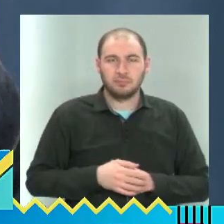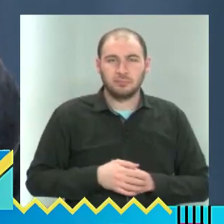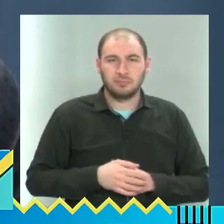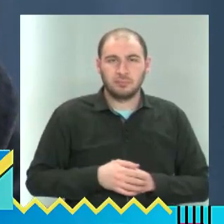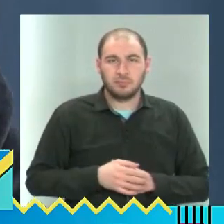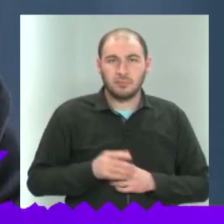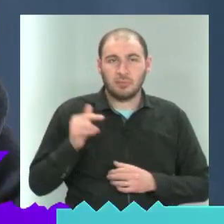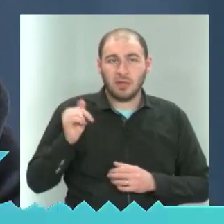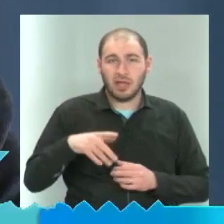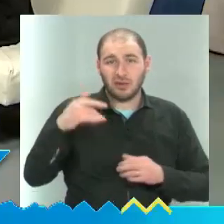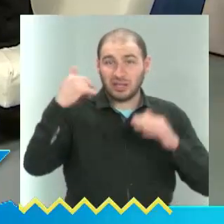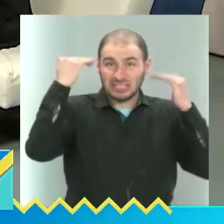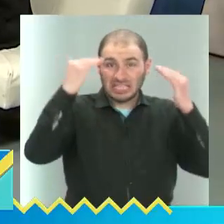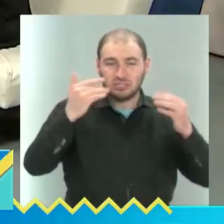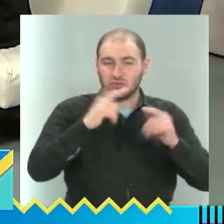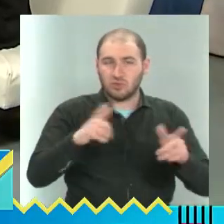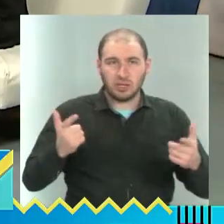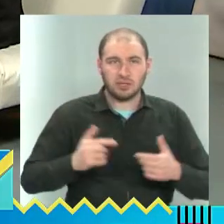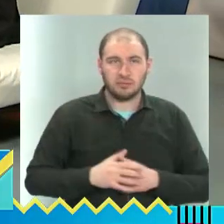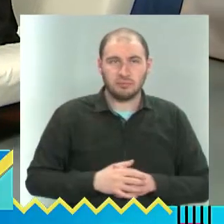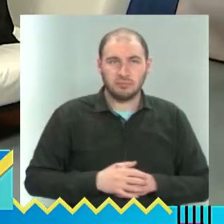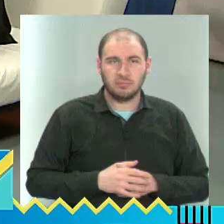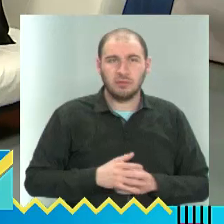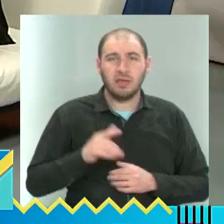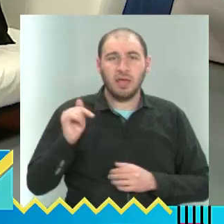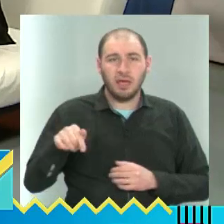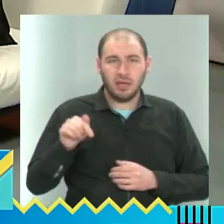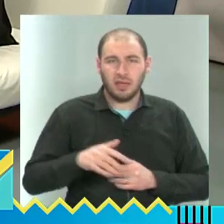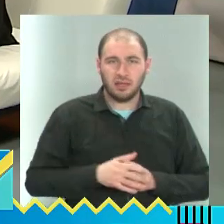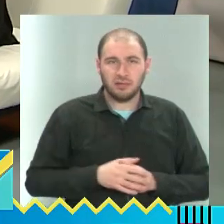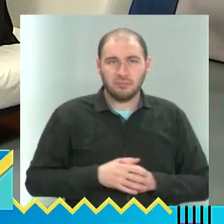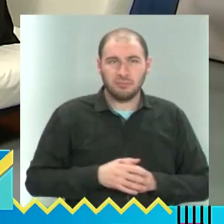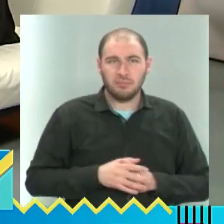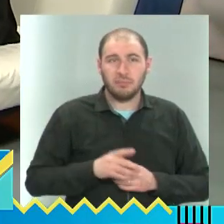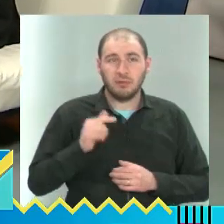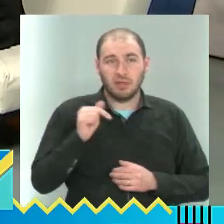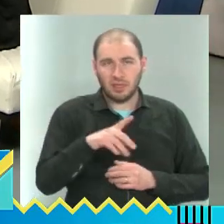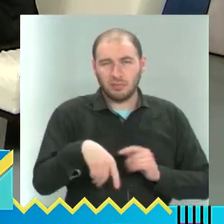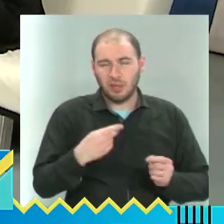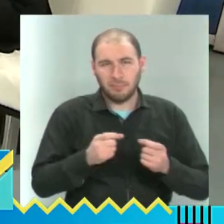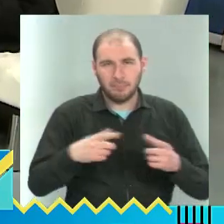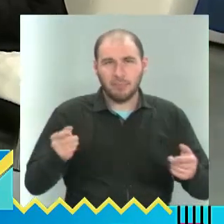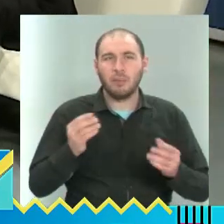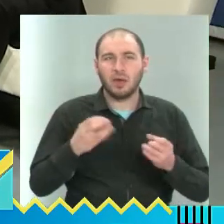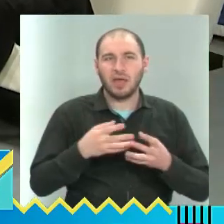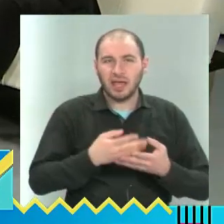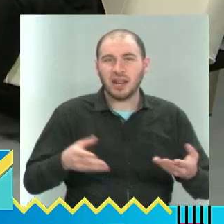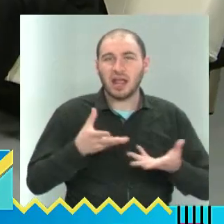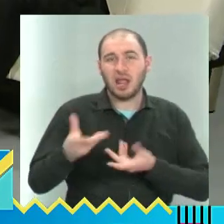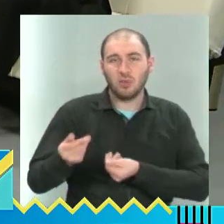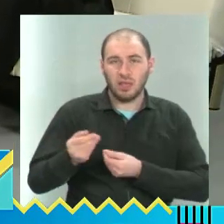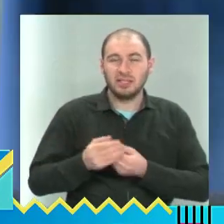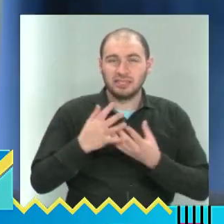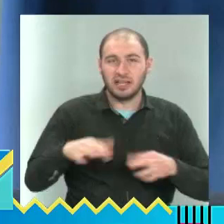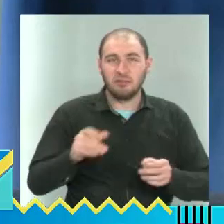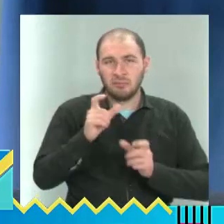y totalmente a la intemperie muchas veces. En eso por ahí ella te va a poder ampliar un poco más por estar en la parte de rescate y que tiene